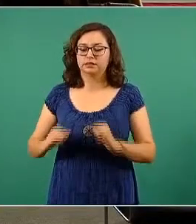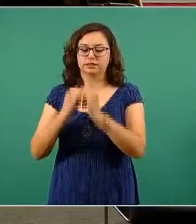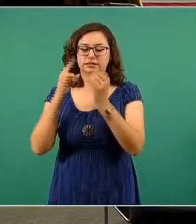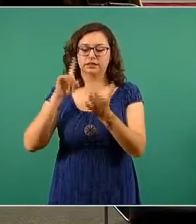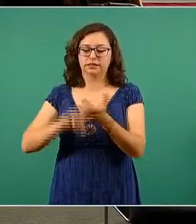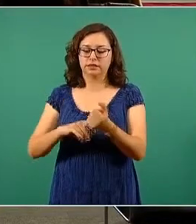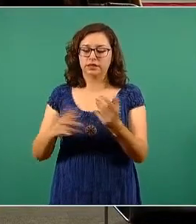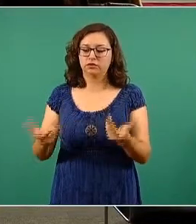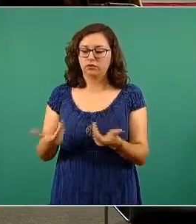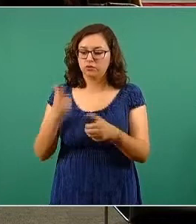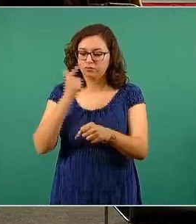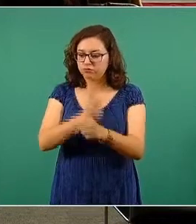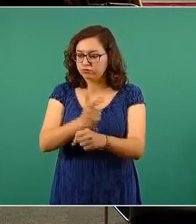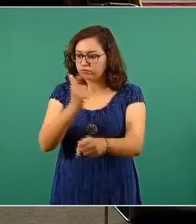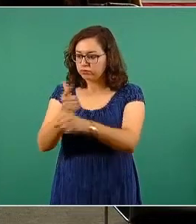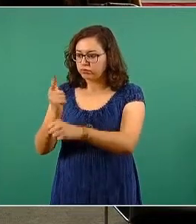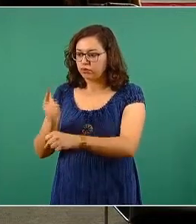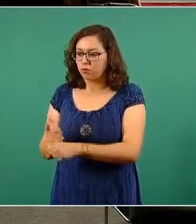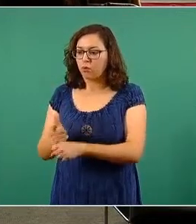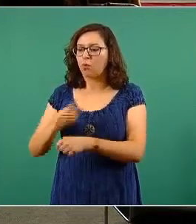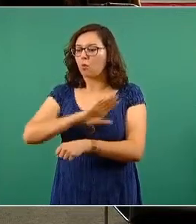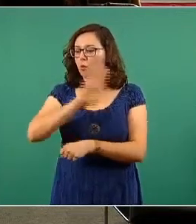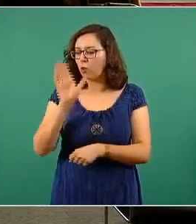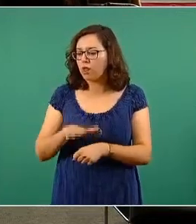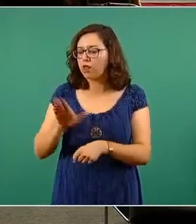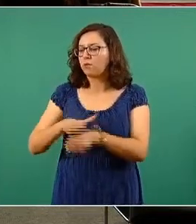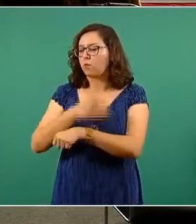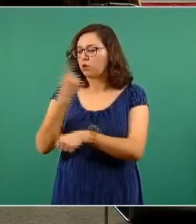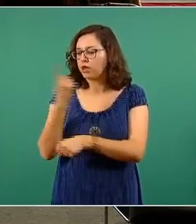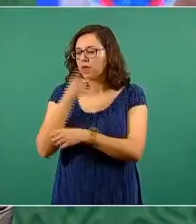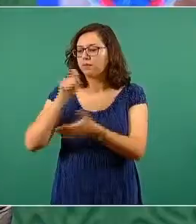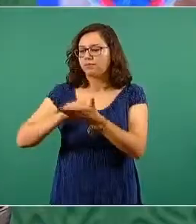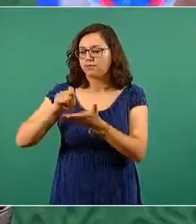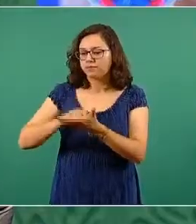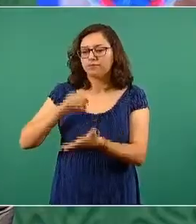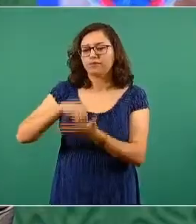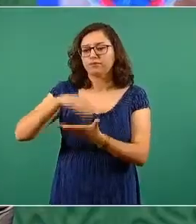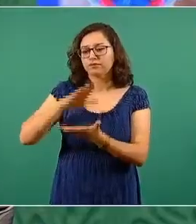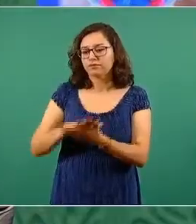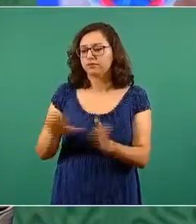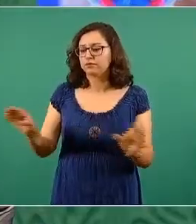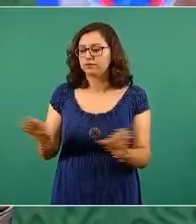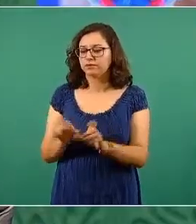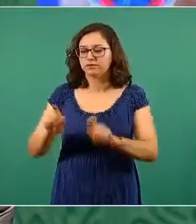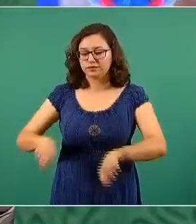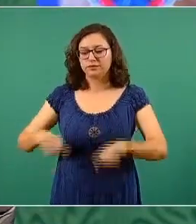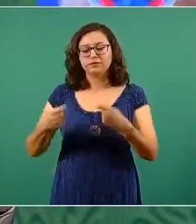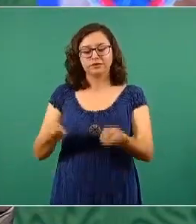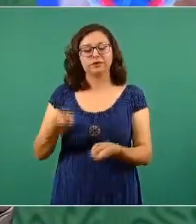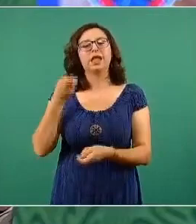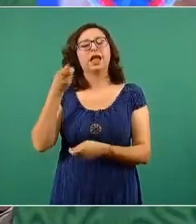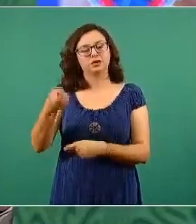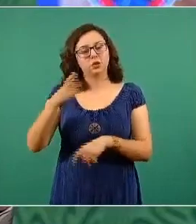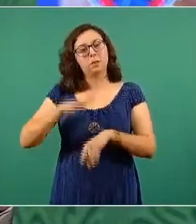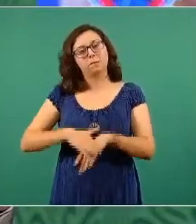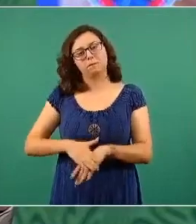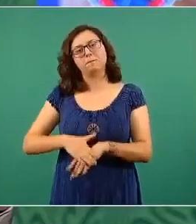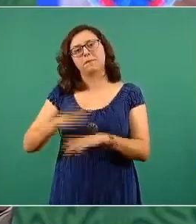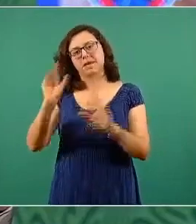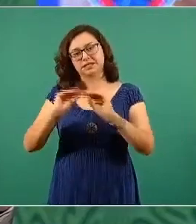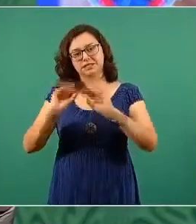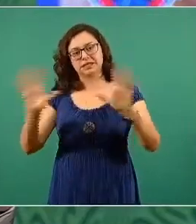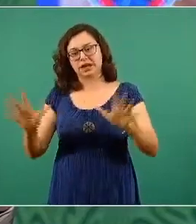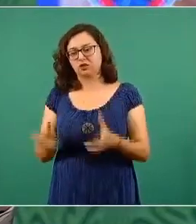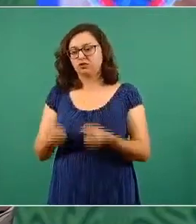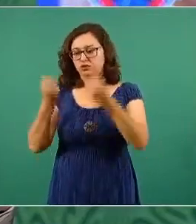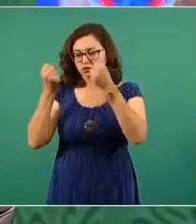participan en la identificación, registro oficial de las defunciones, pues entonces sí se tienen herramientas y elementos para tratar